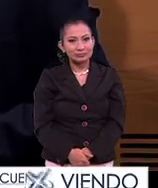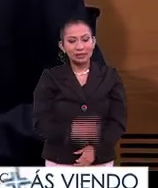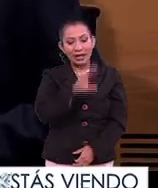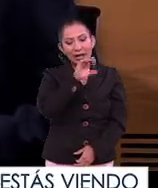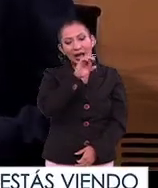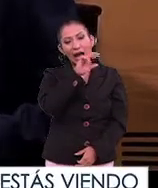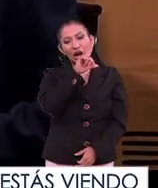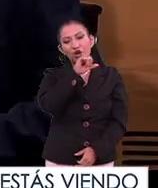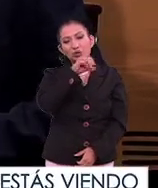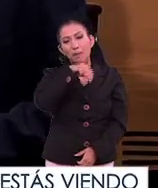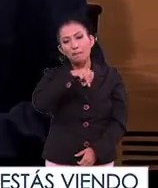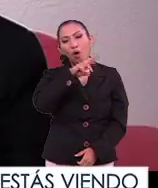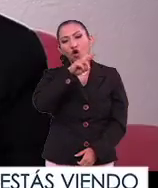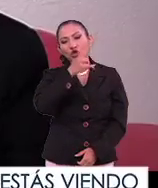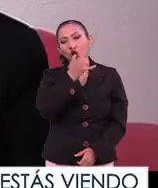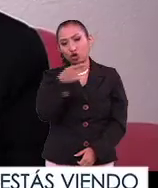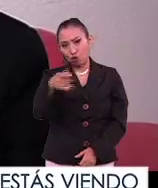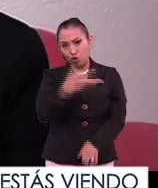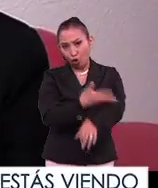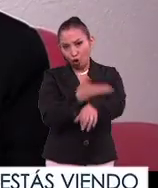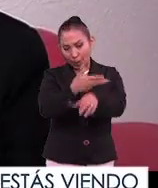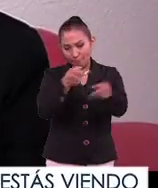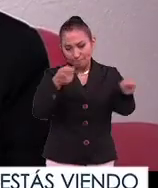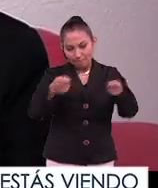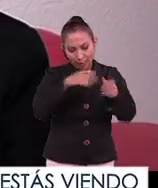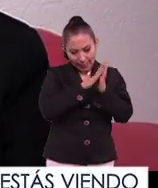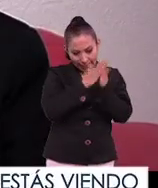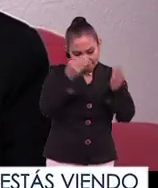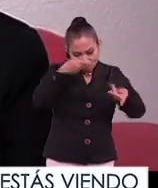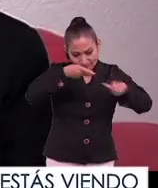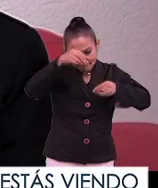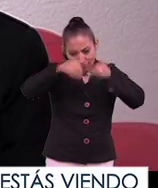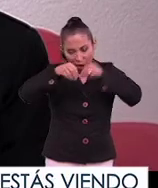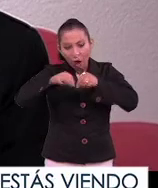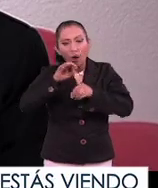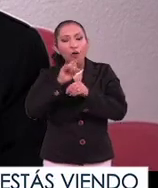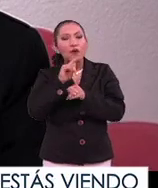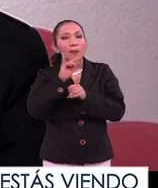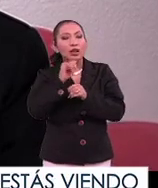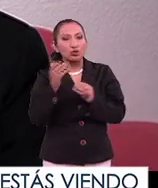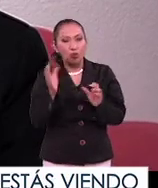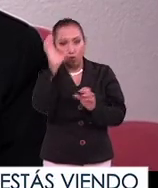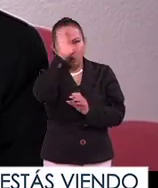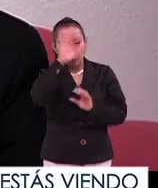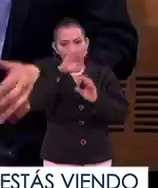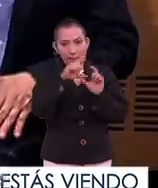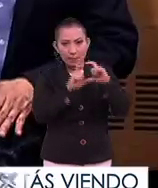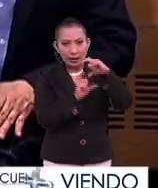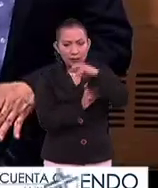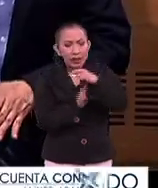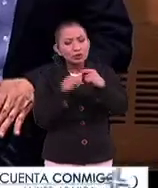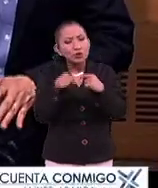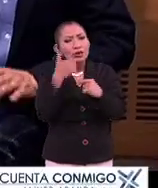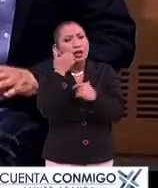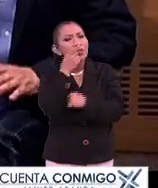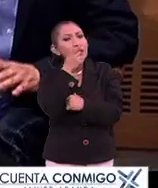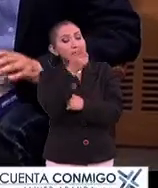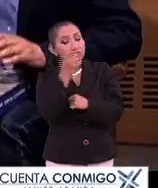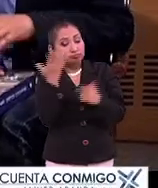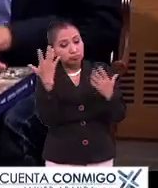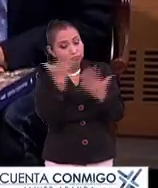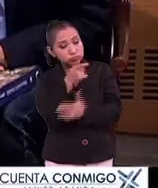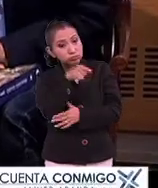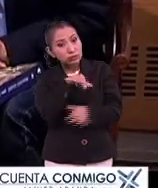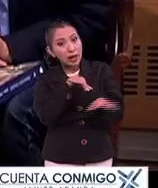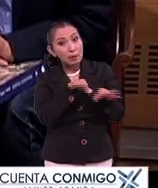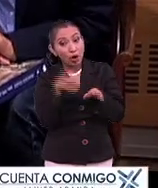Carlos Monroy, tú como coordinador editorial de Fomento Cultural Banamex, pues te quiero decir que me sorprende